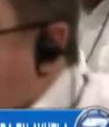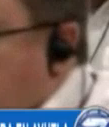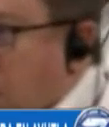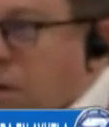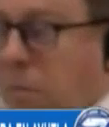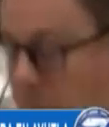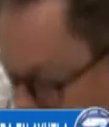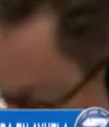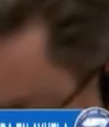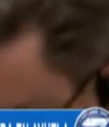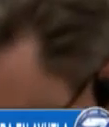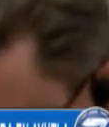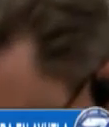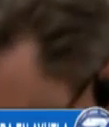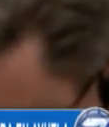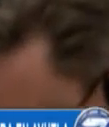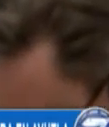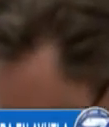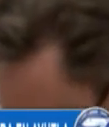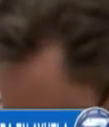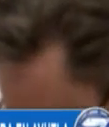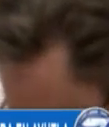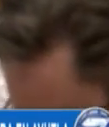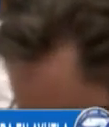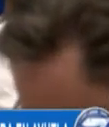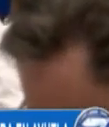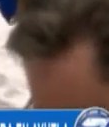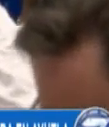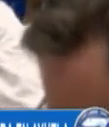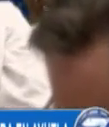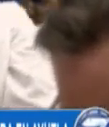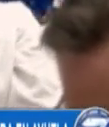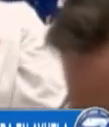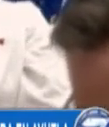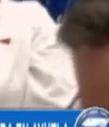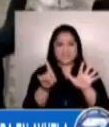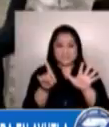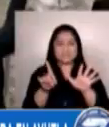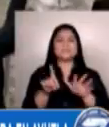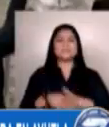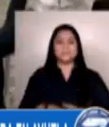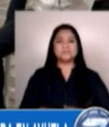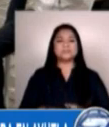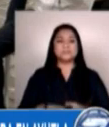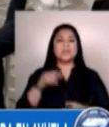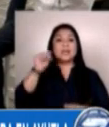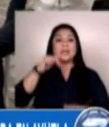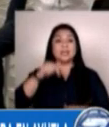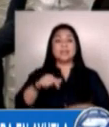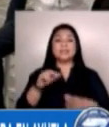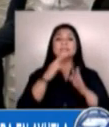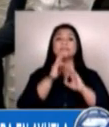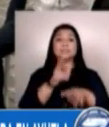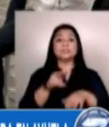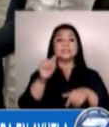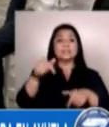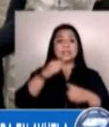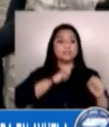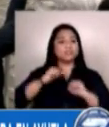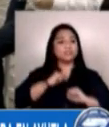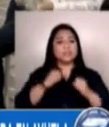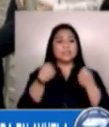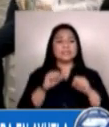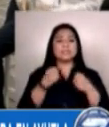al desarrollo económico y social de nuestra gran nación. Este es el resultado de crear las